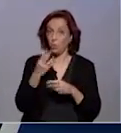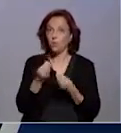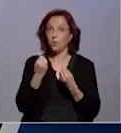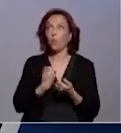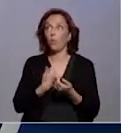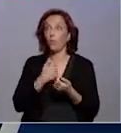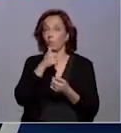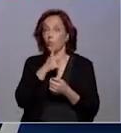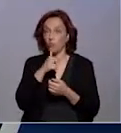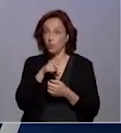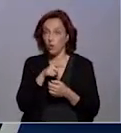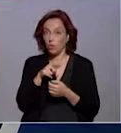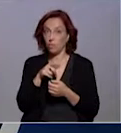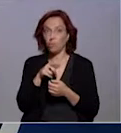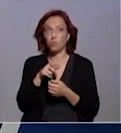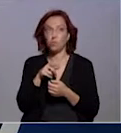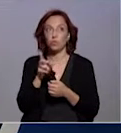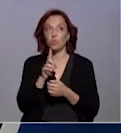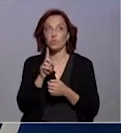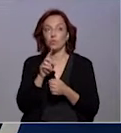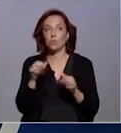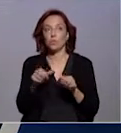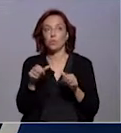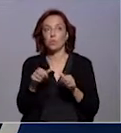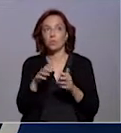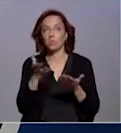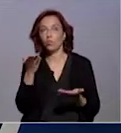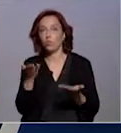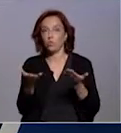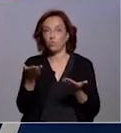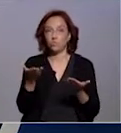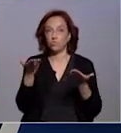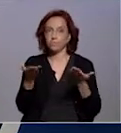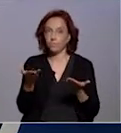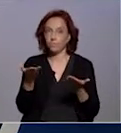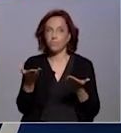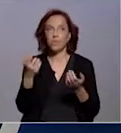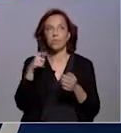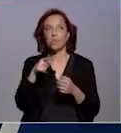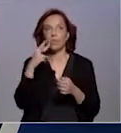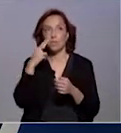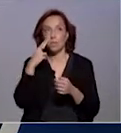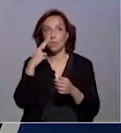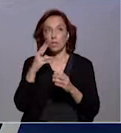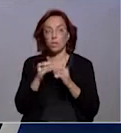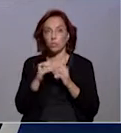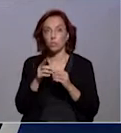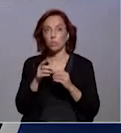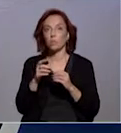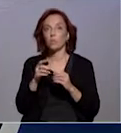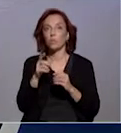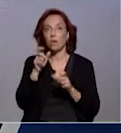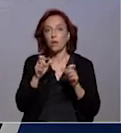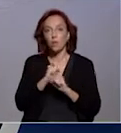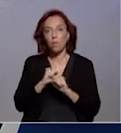hacemos para resolver es sin generar esta inequidad es este asunto para que para que la gente pueda